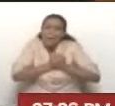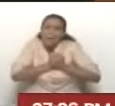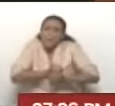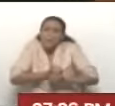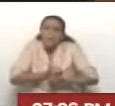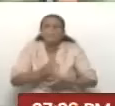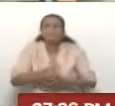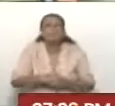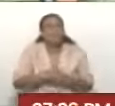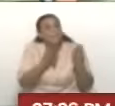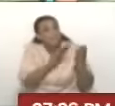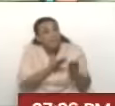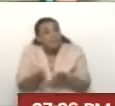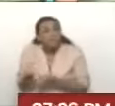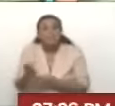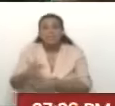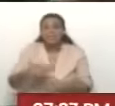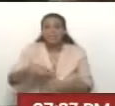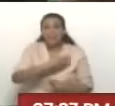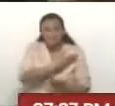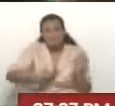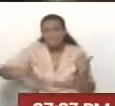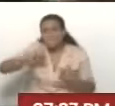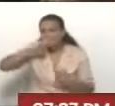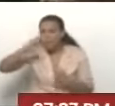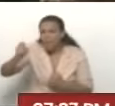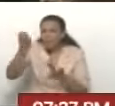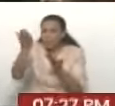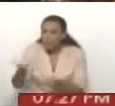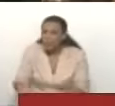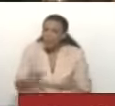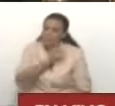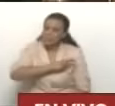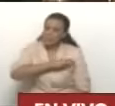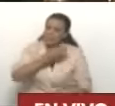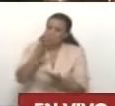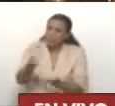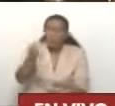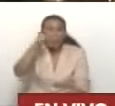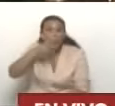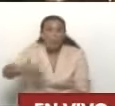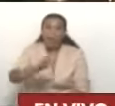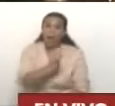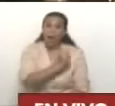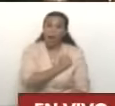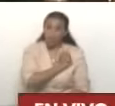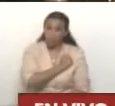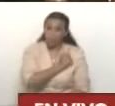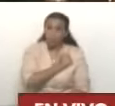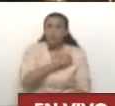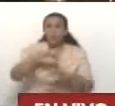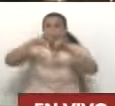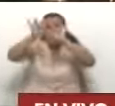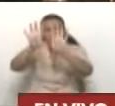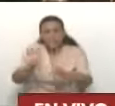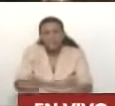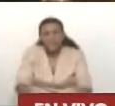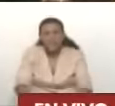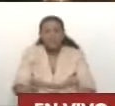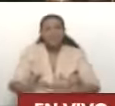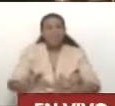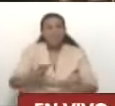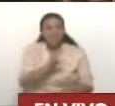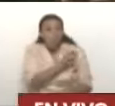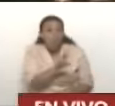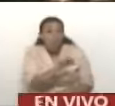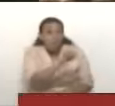también. Bienvenido, señor presidente Nicolás Maduro. Este pueblo católico le bendice. Amén. Desde el